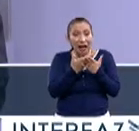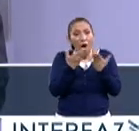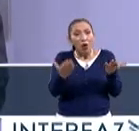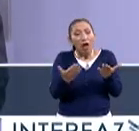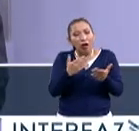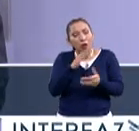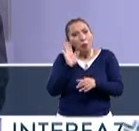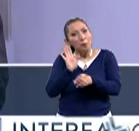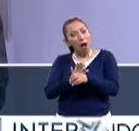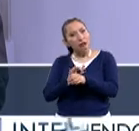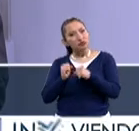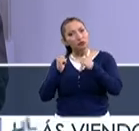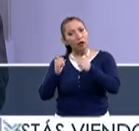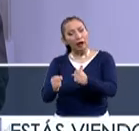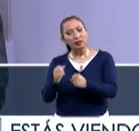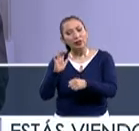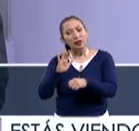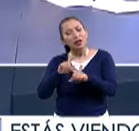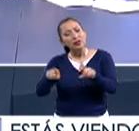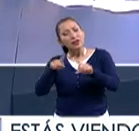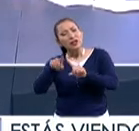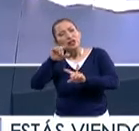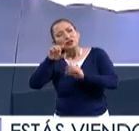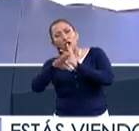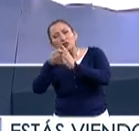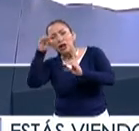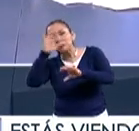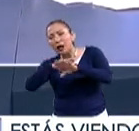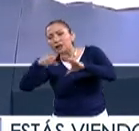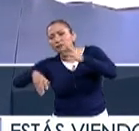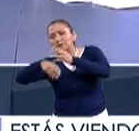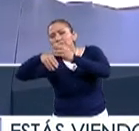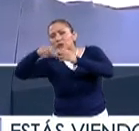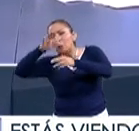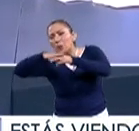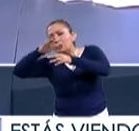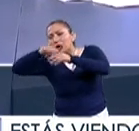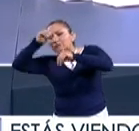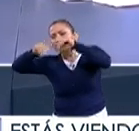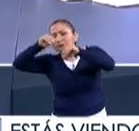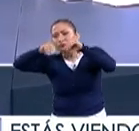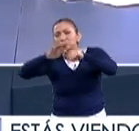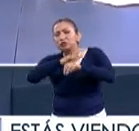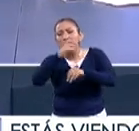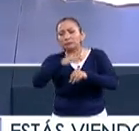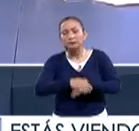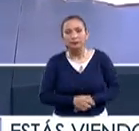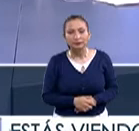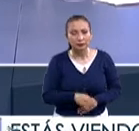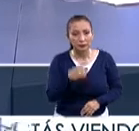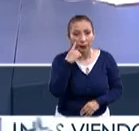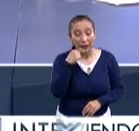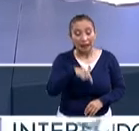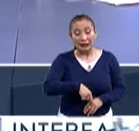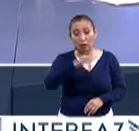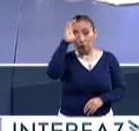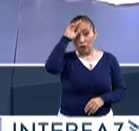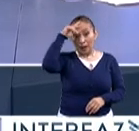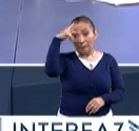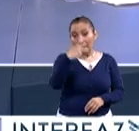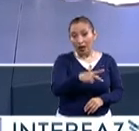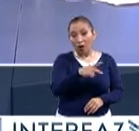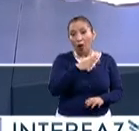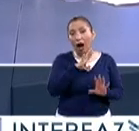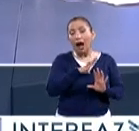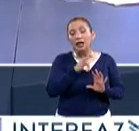pues fortalecido y con otros muchos elementos que se han combinado en esta fiesta. Porque tenemos, en la cultura mexicana le